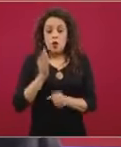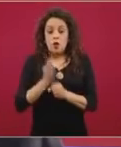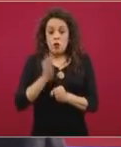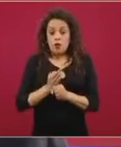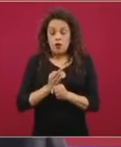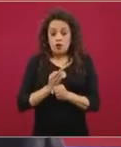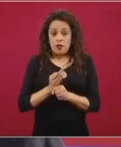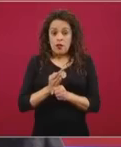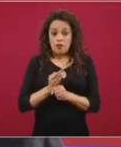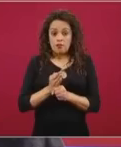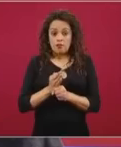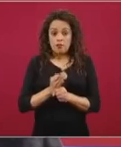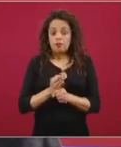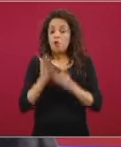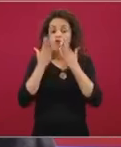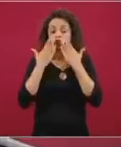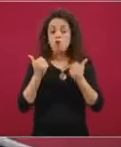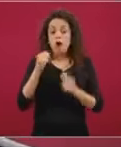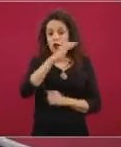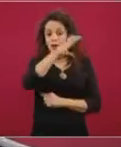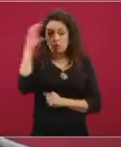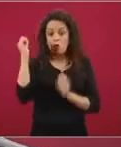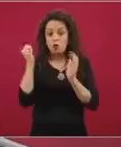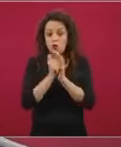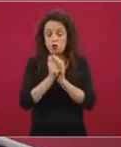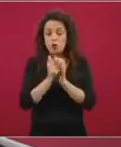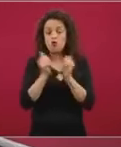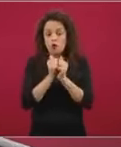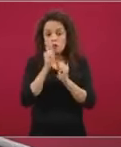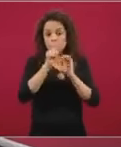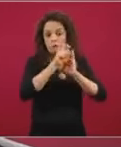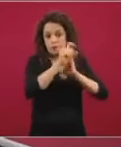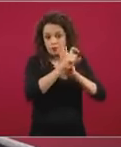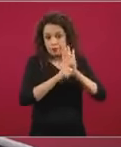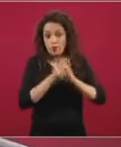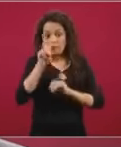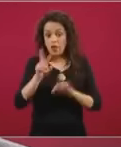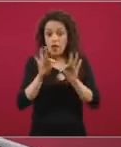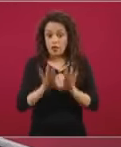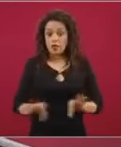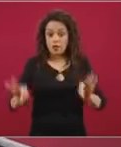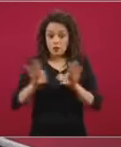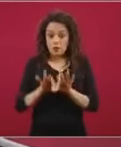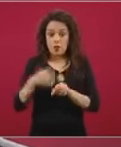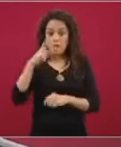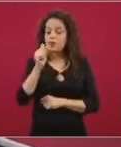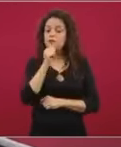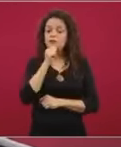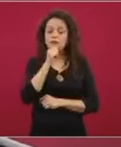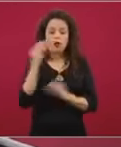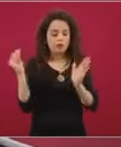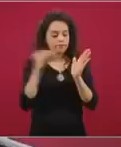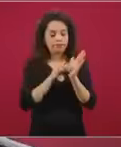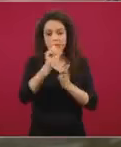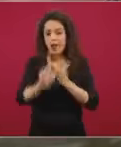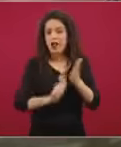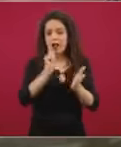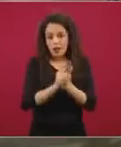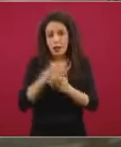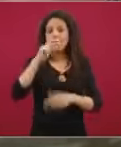tampoco están exponiendo fotografías con los etiquetados. Y sería muy conveniente, pero no está estipulado por ley, y lo vamos a